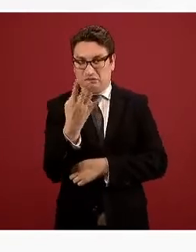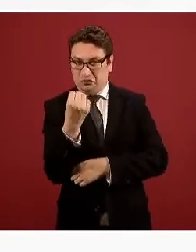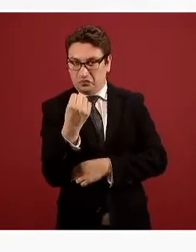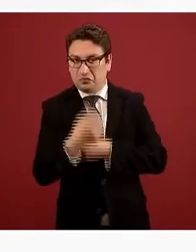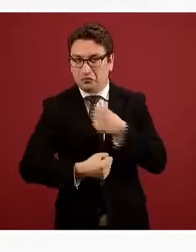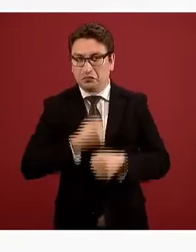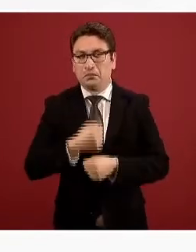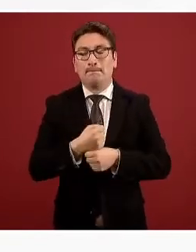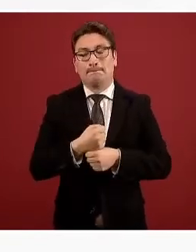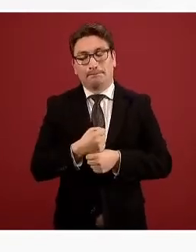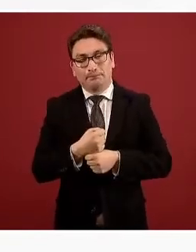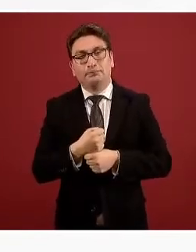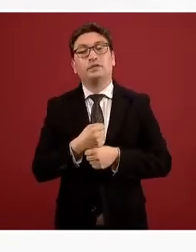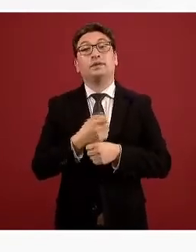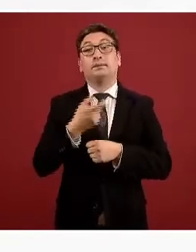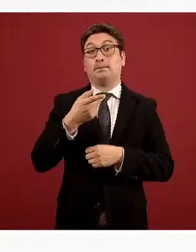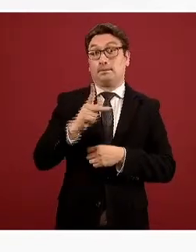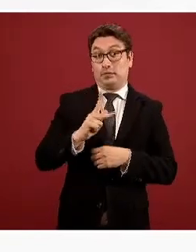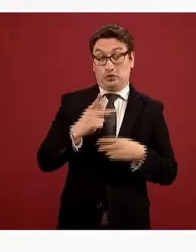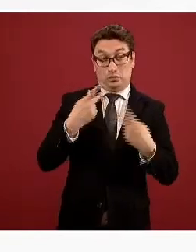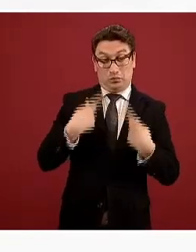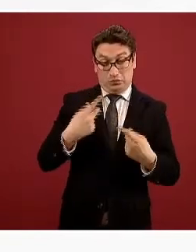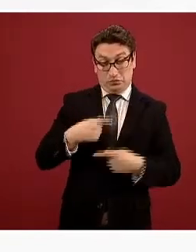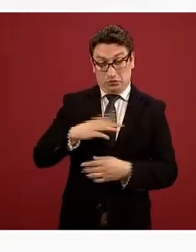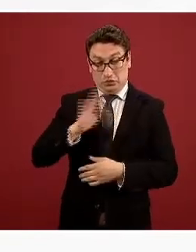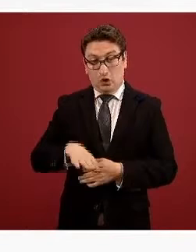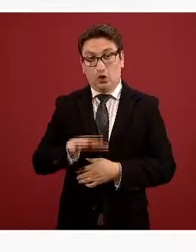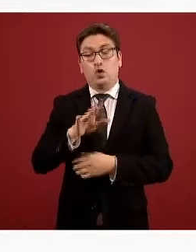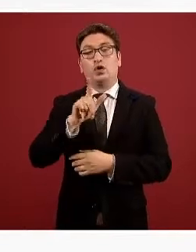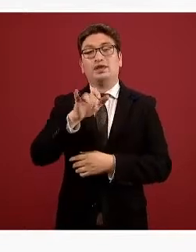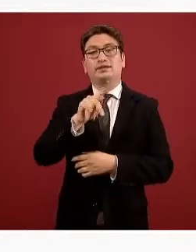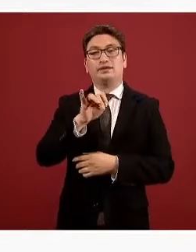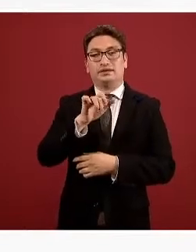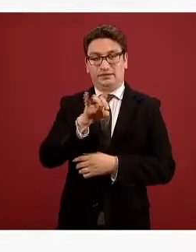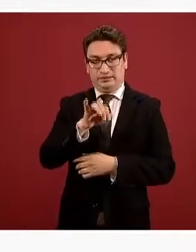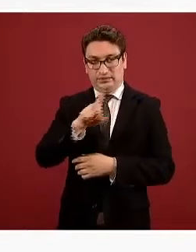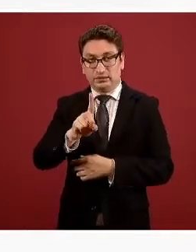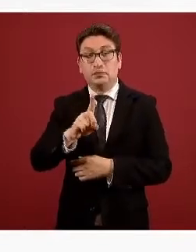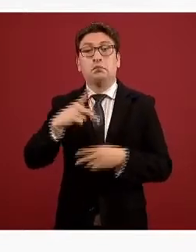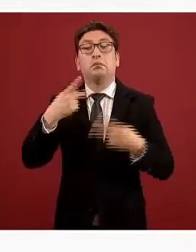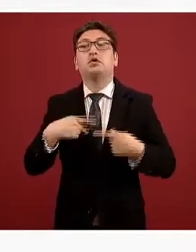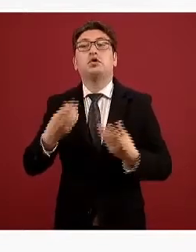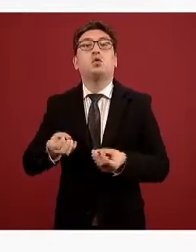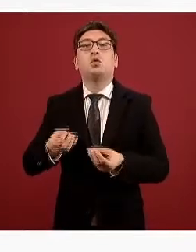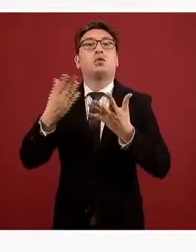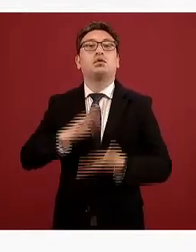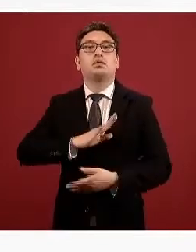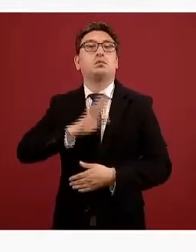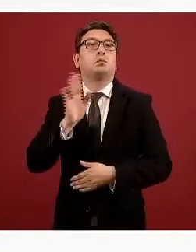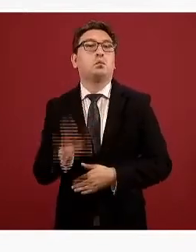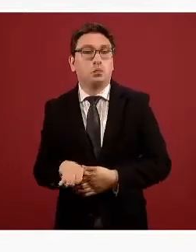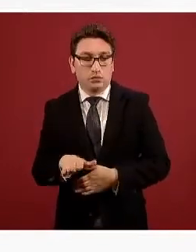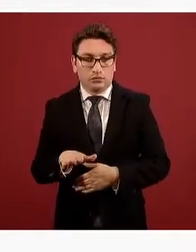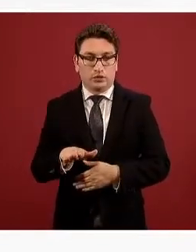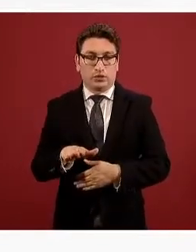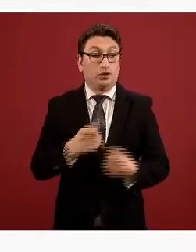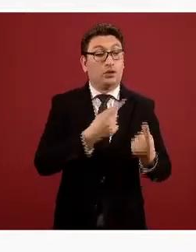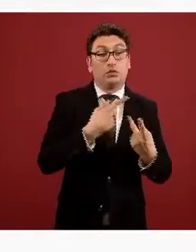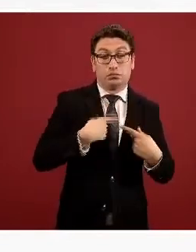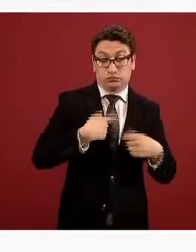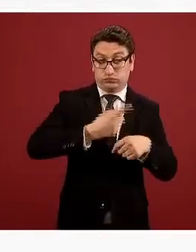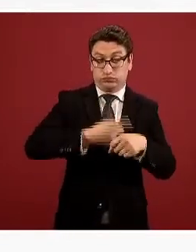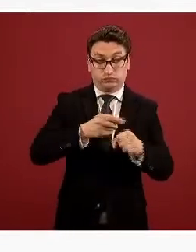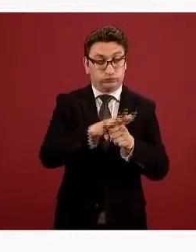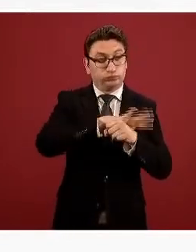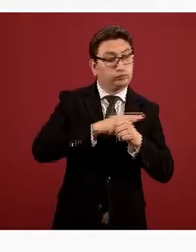años, la mortalidad o la letalidad, que es el porcentaje de personas que mueren entre aquellas que tienen COVID,